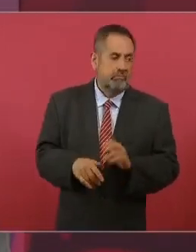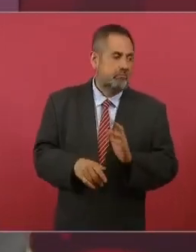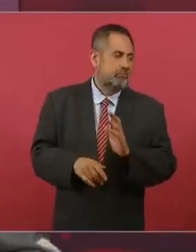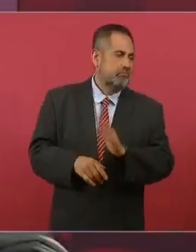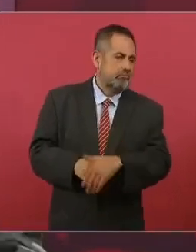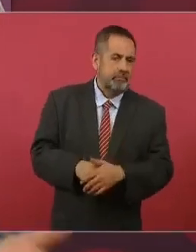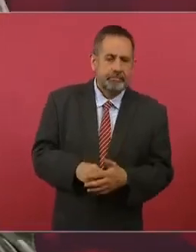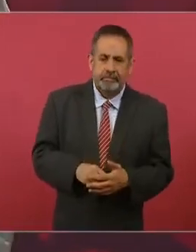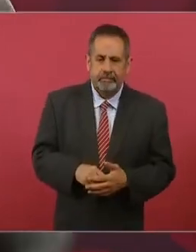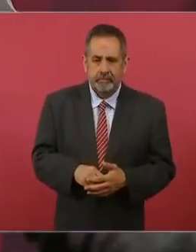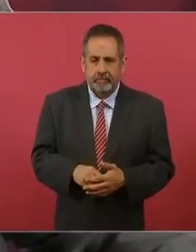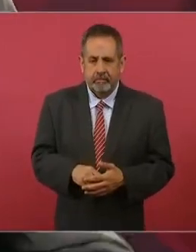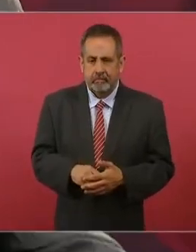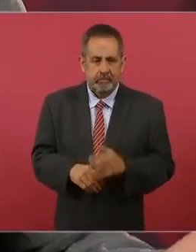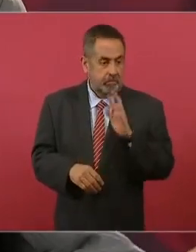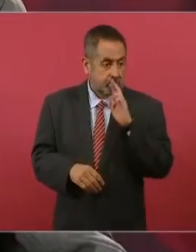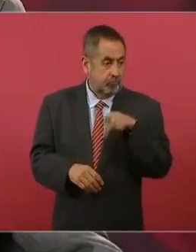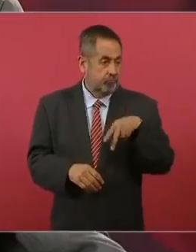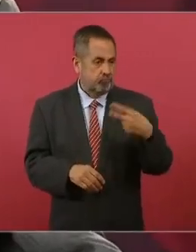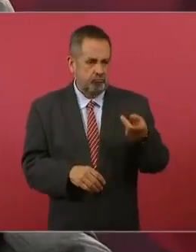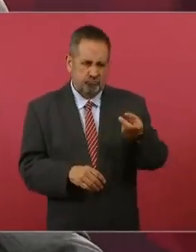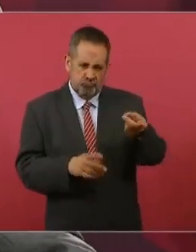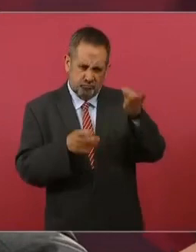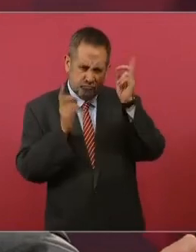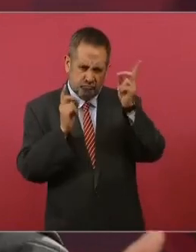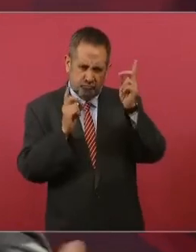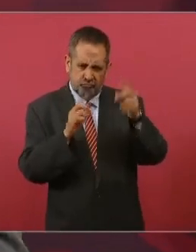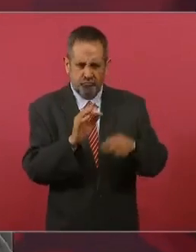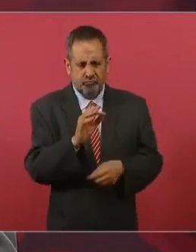si puedes llegar en un Ferrari,